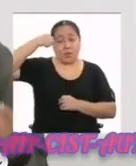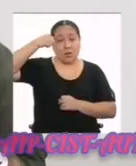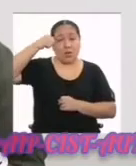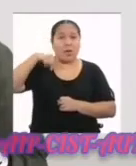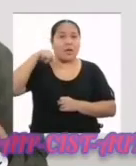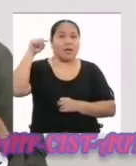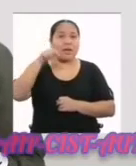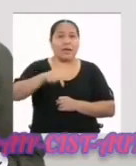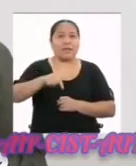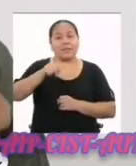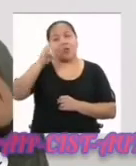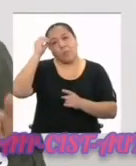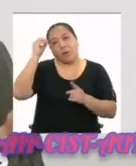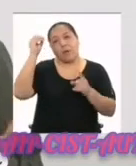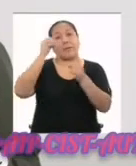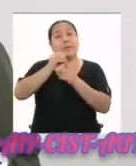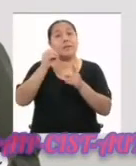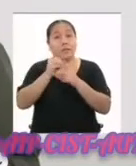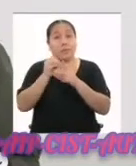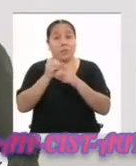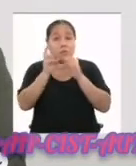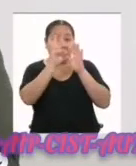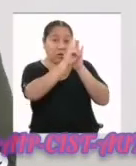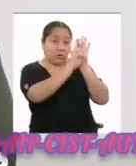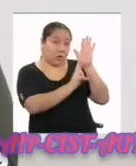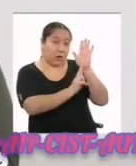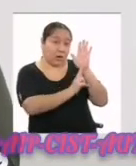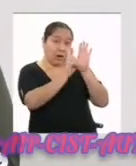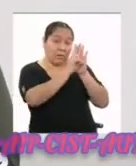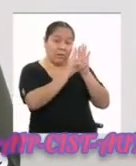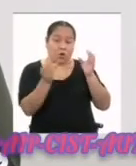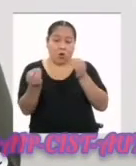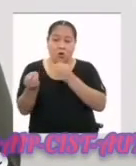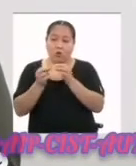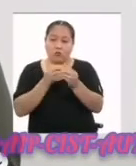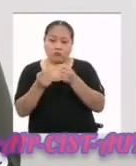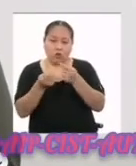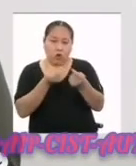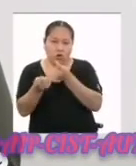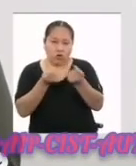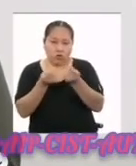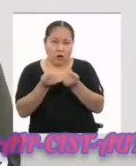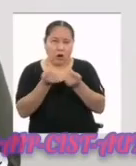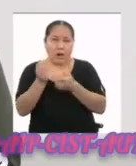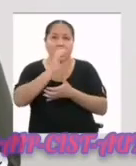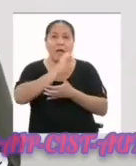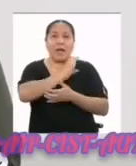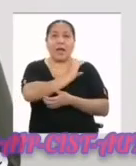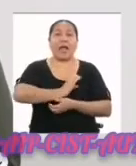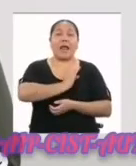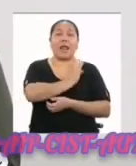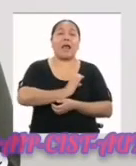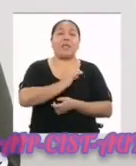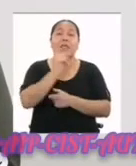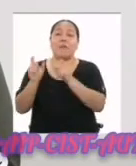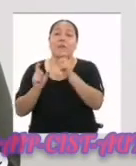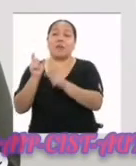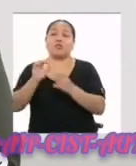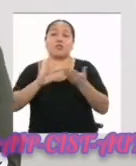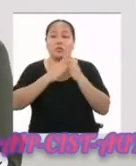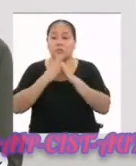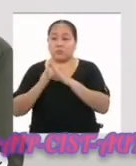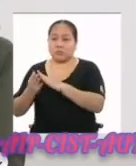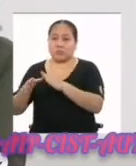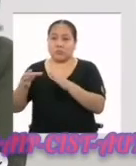que la razón de ser de los reglamentos es regular el comportamiento de las personas de una